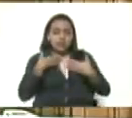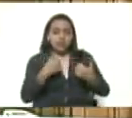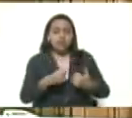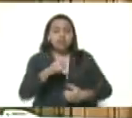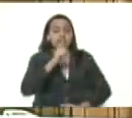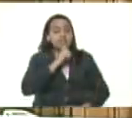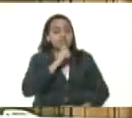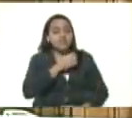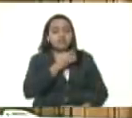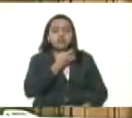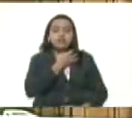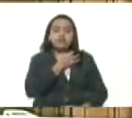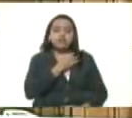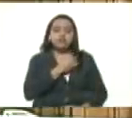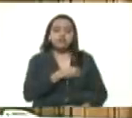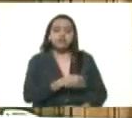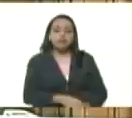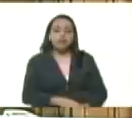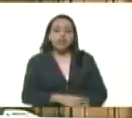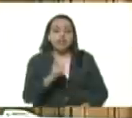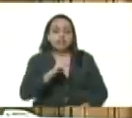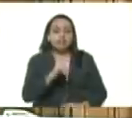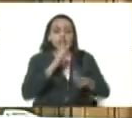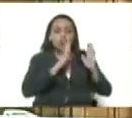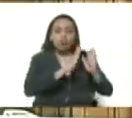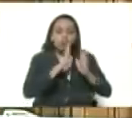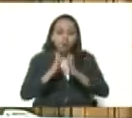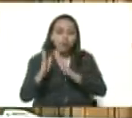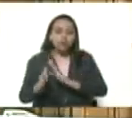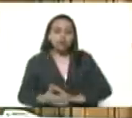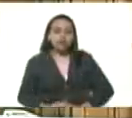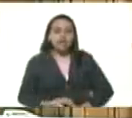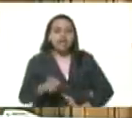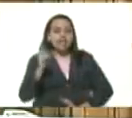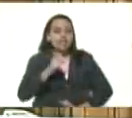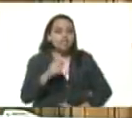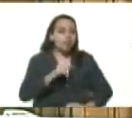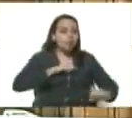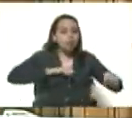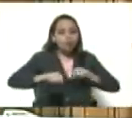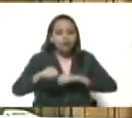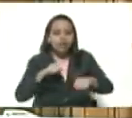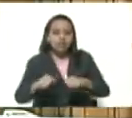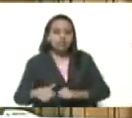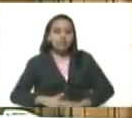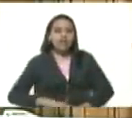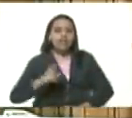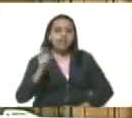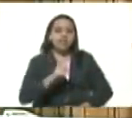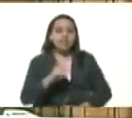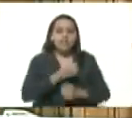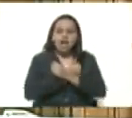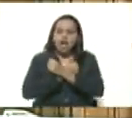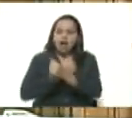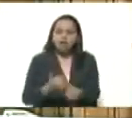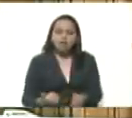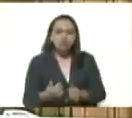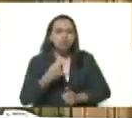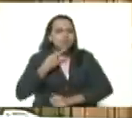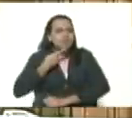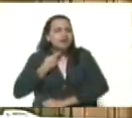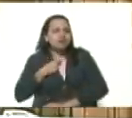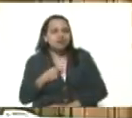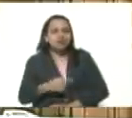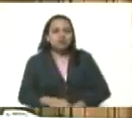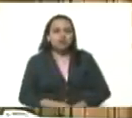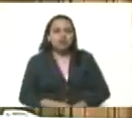difícil, amerita una gran logística, amerita una gran movilización, amerita un gran amor, una gran pasión, una